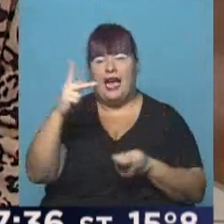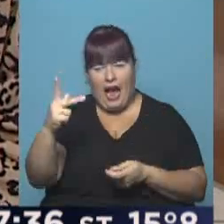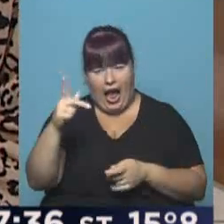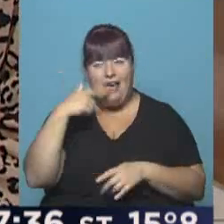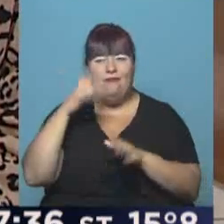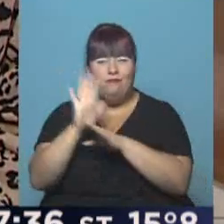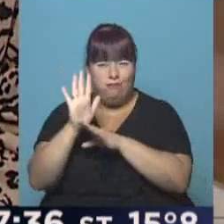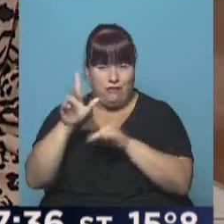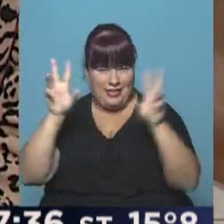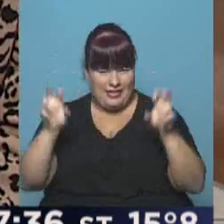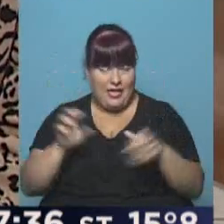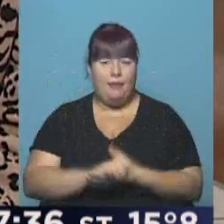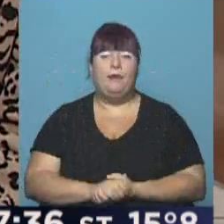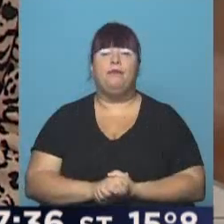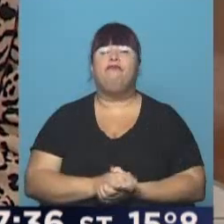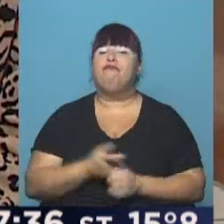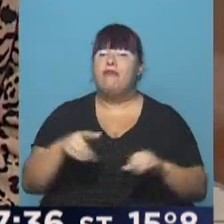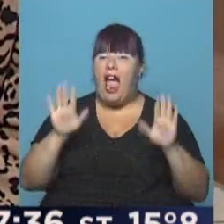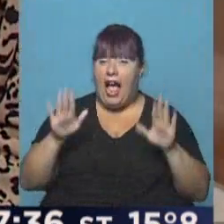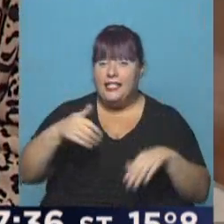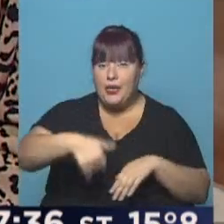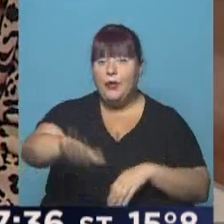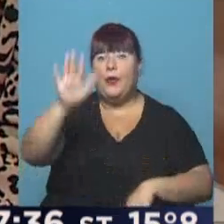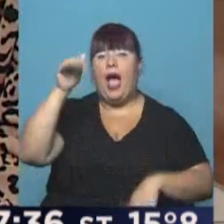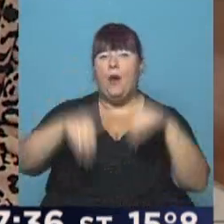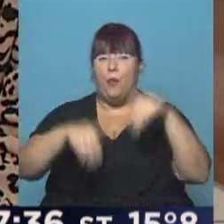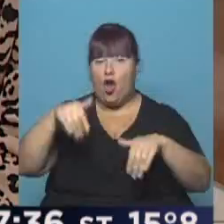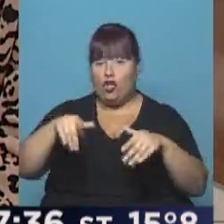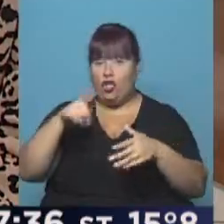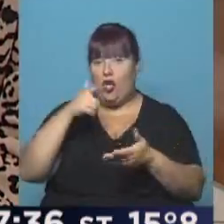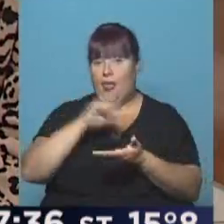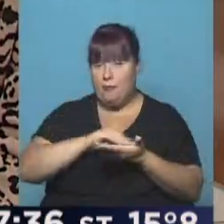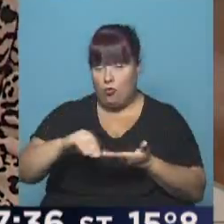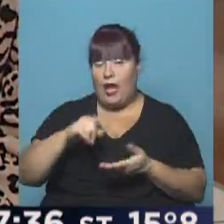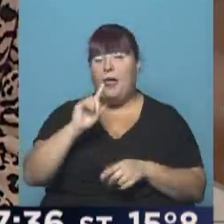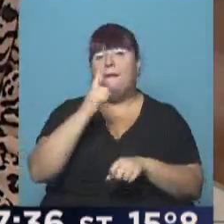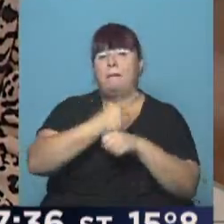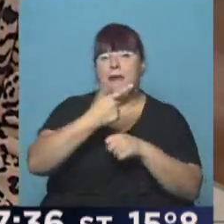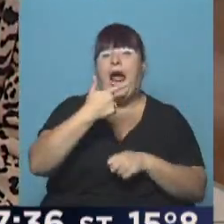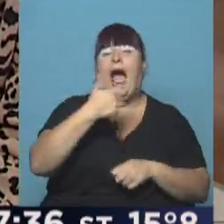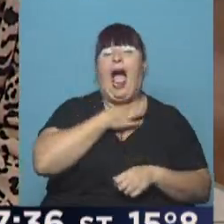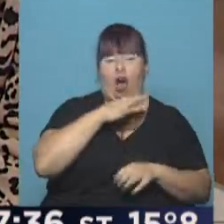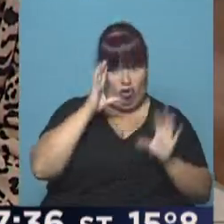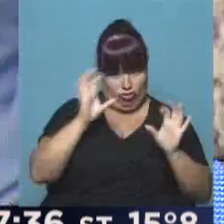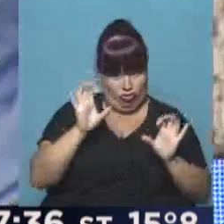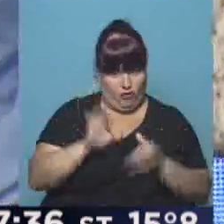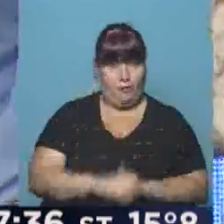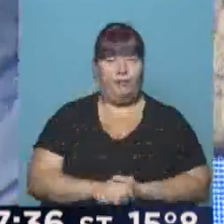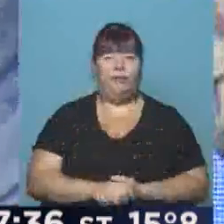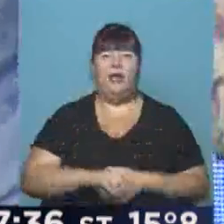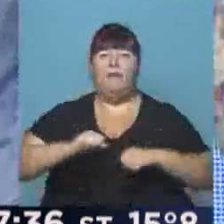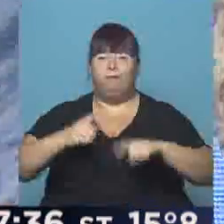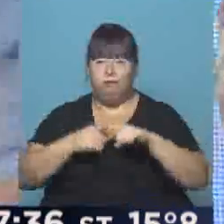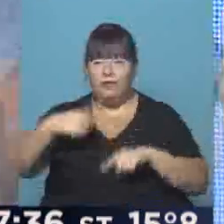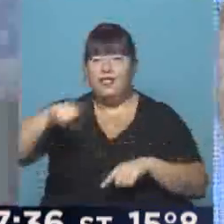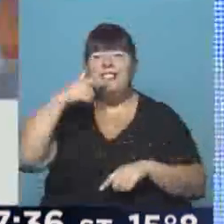como ello llama esta causa y existan de cara a las legislativas las primarias en agosto claro recordamos tales